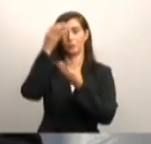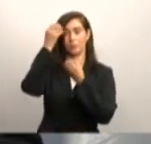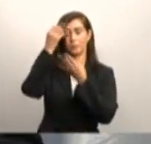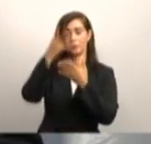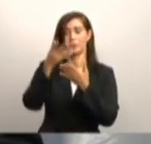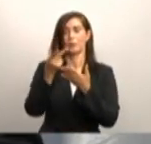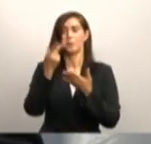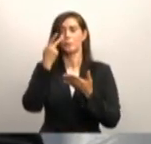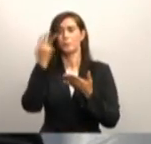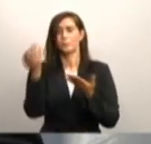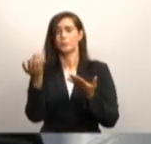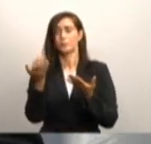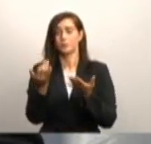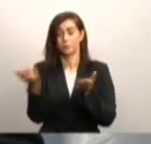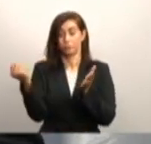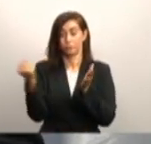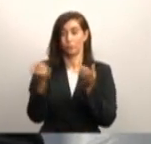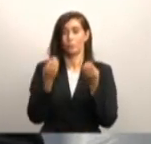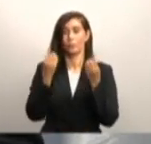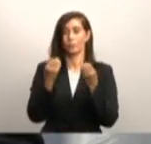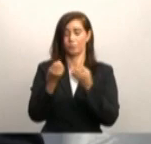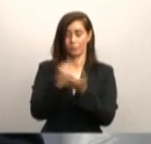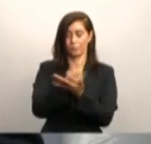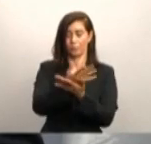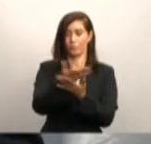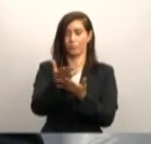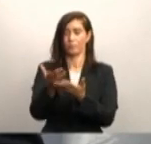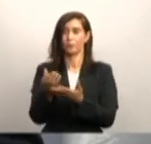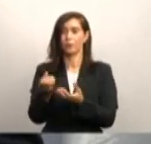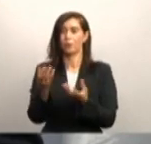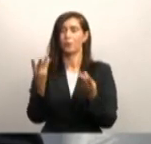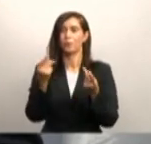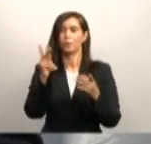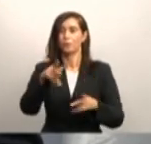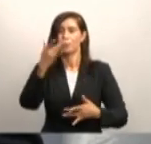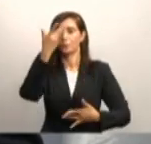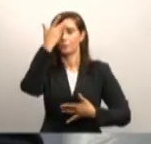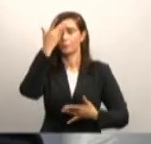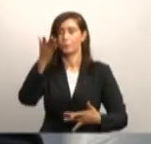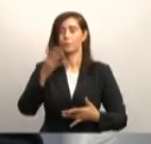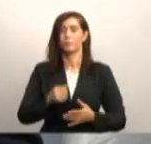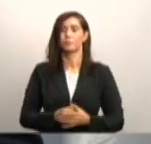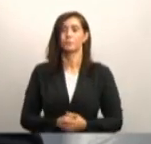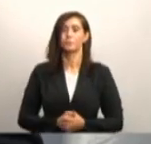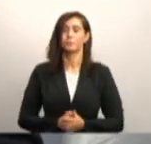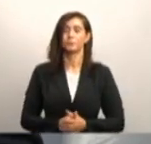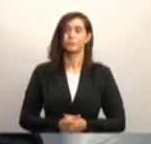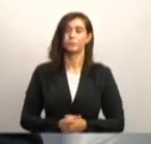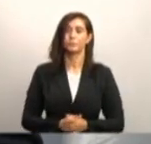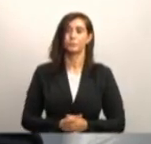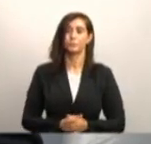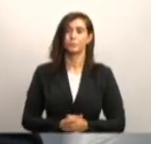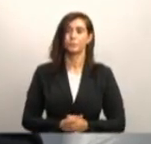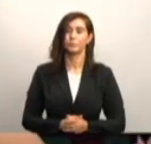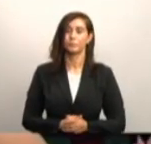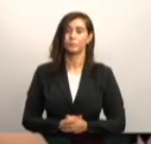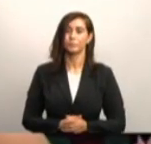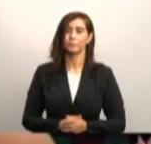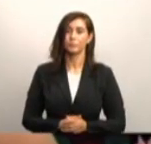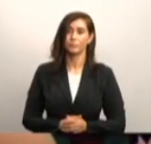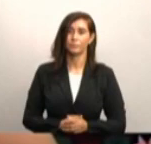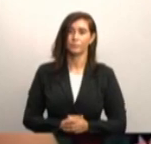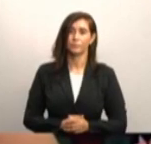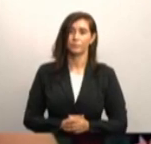qué impacto tuvo este incendio en la población. Señor ministro, perdone, como el decreto del